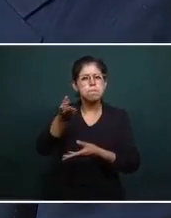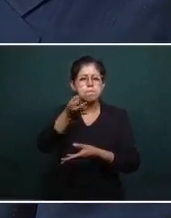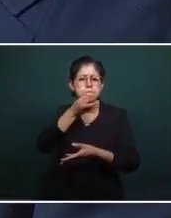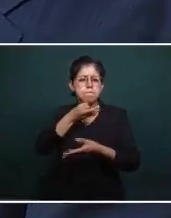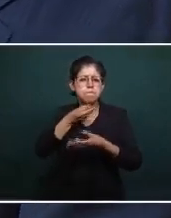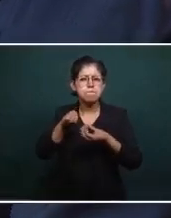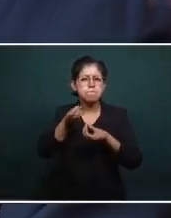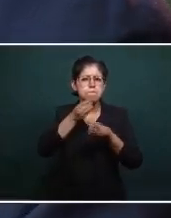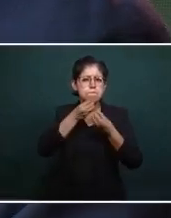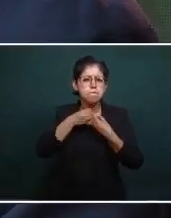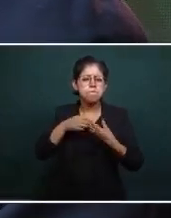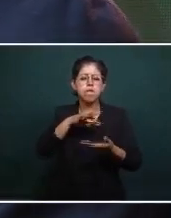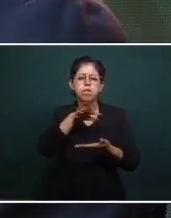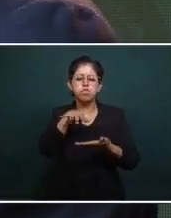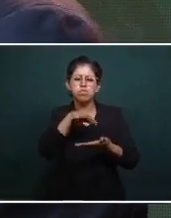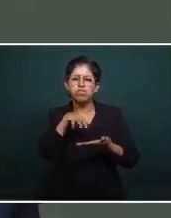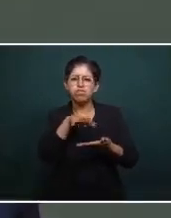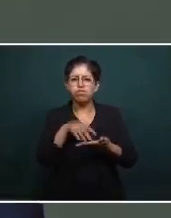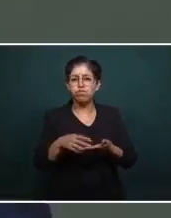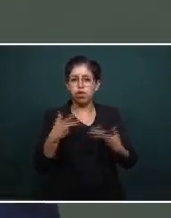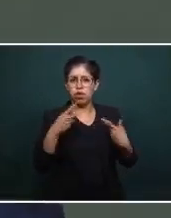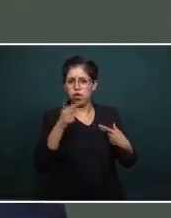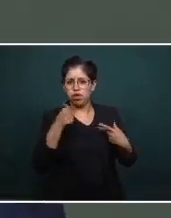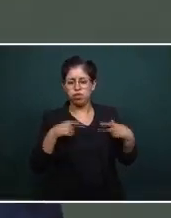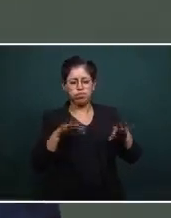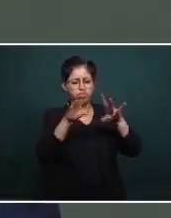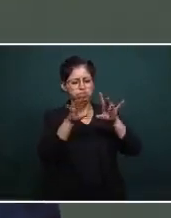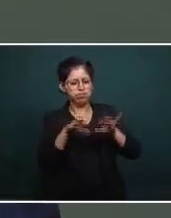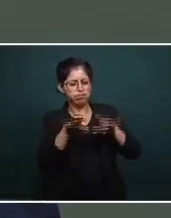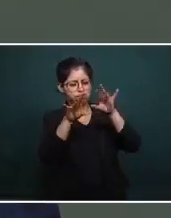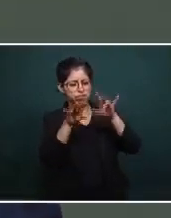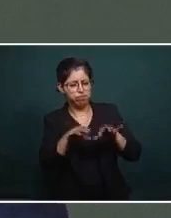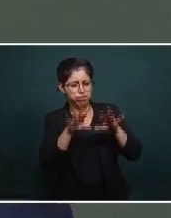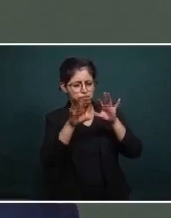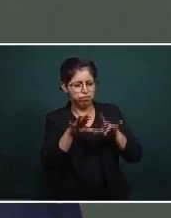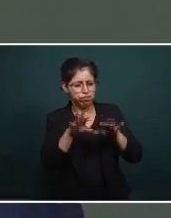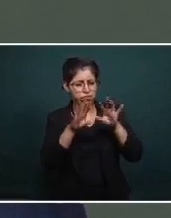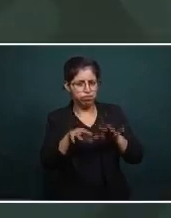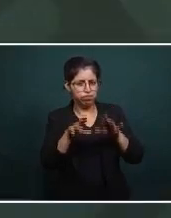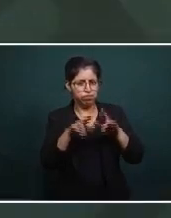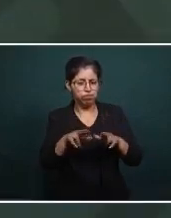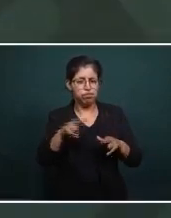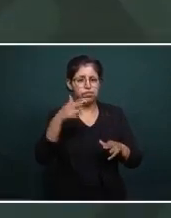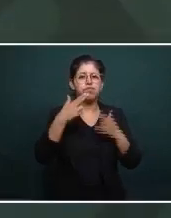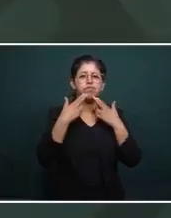Unidad de Inteligencia Financiera de la Secretaría de Hacienda.